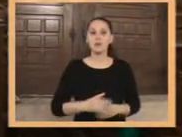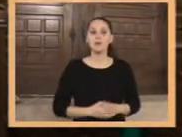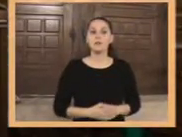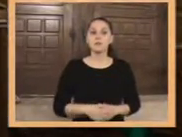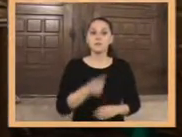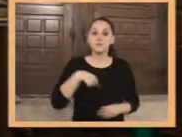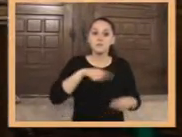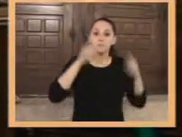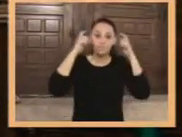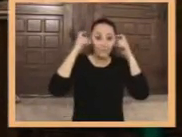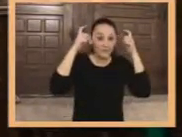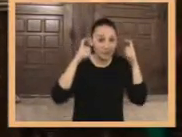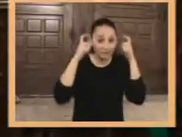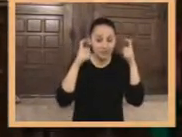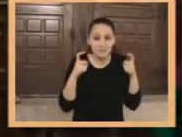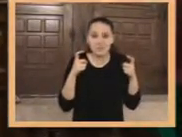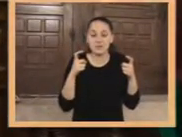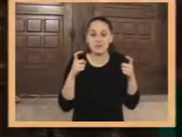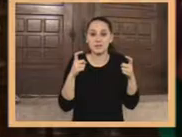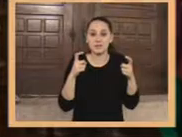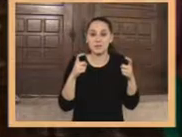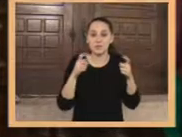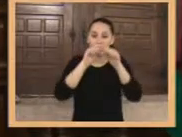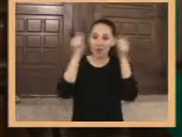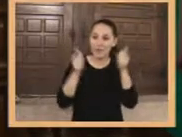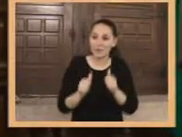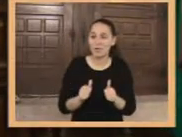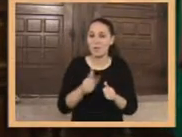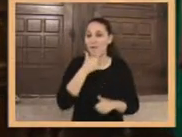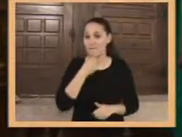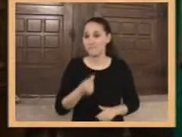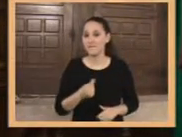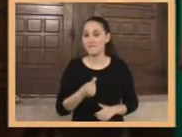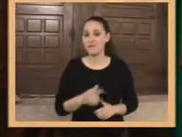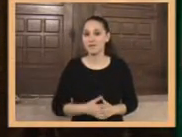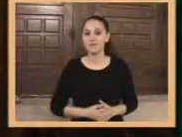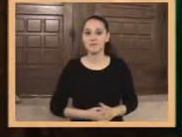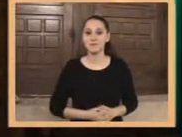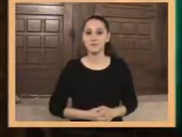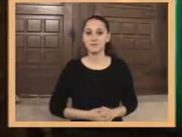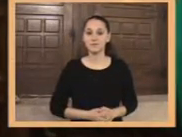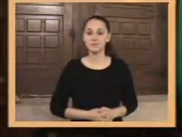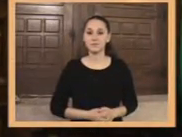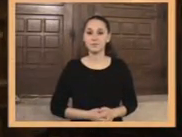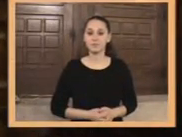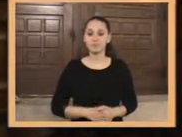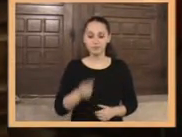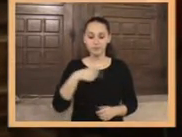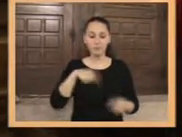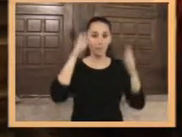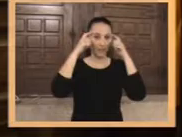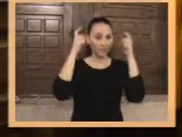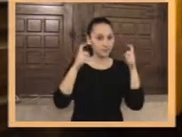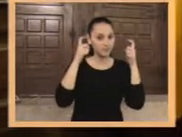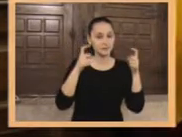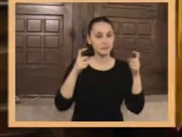Intentaremos decirlo de la manera más sencilla que corresponde a esto. Bueno, lo que intentamos